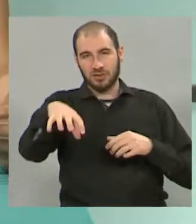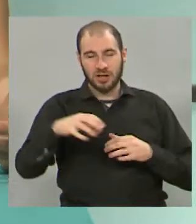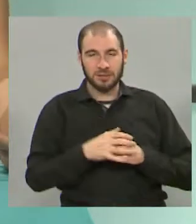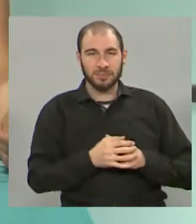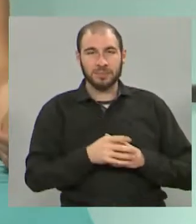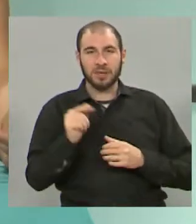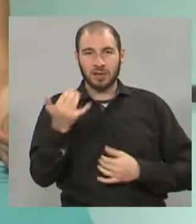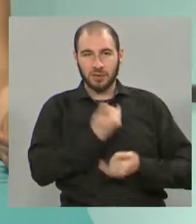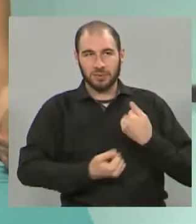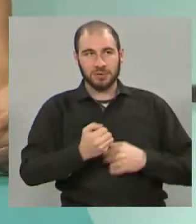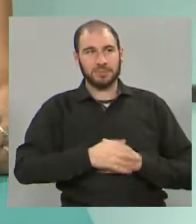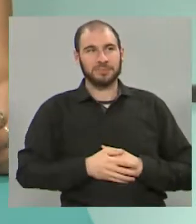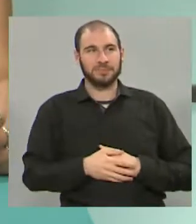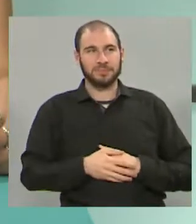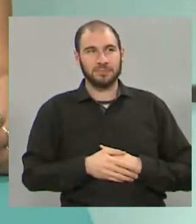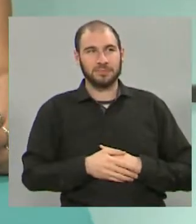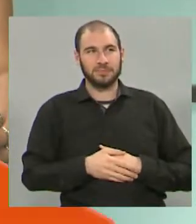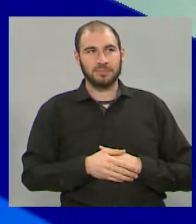y esto fue lo que nos comentó